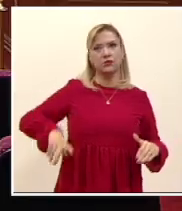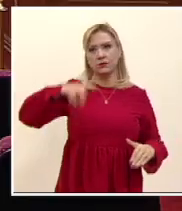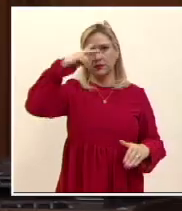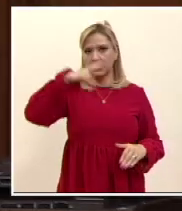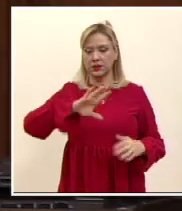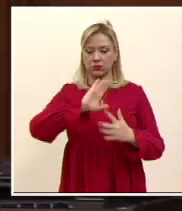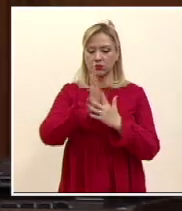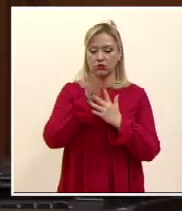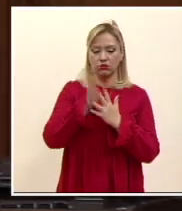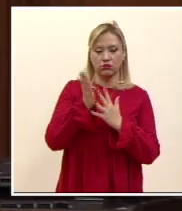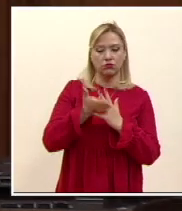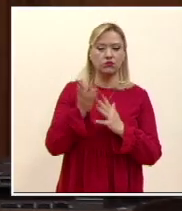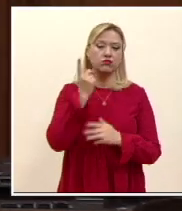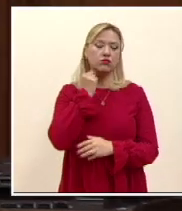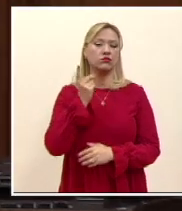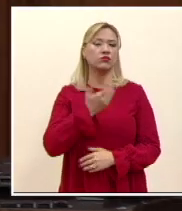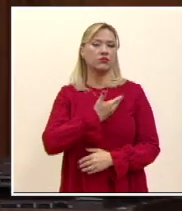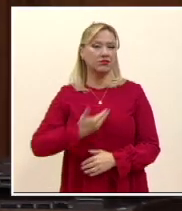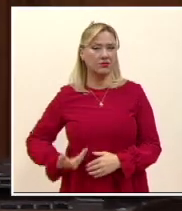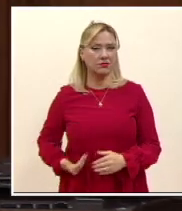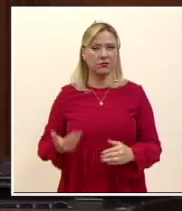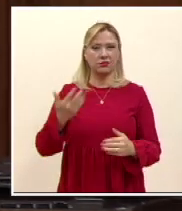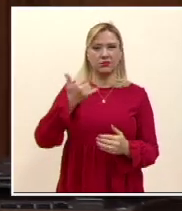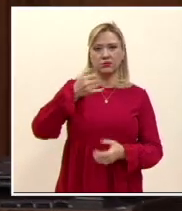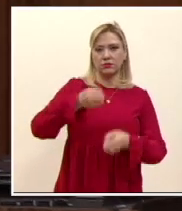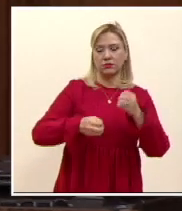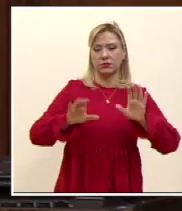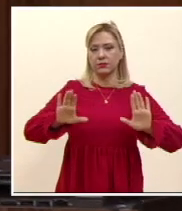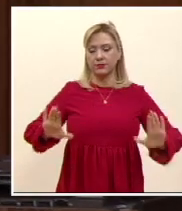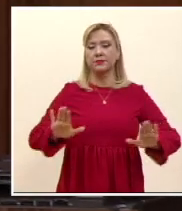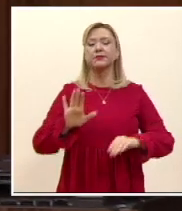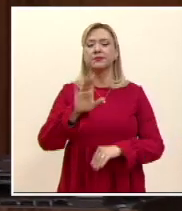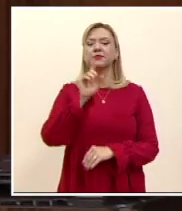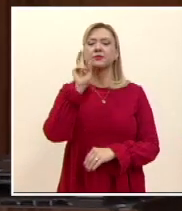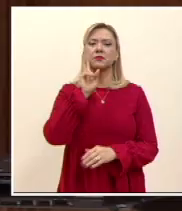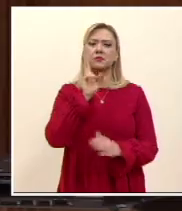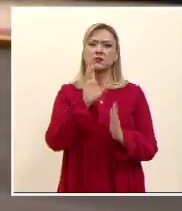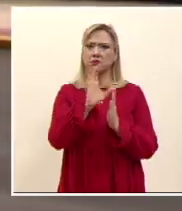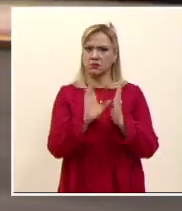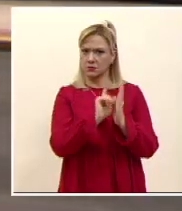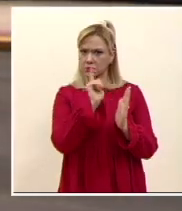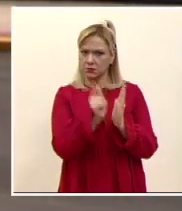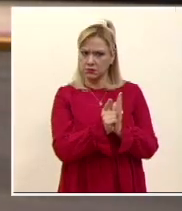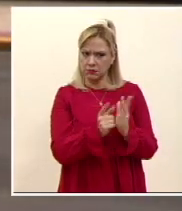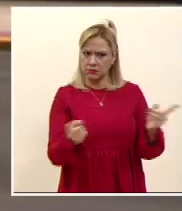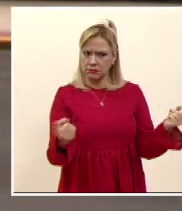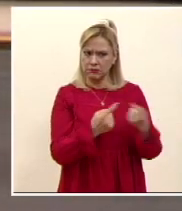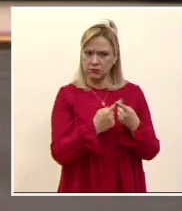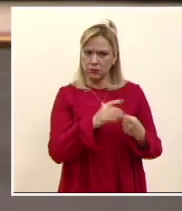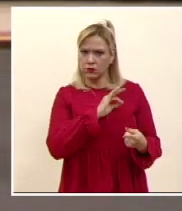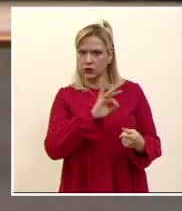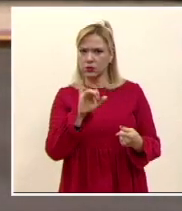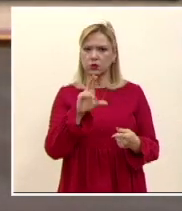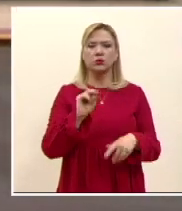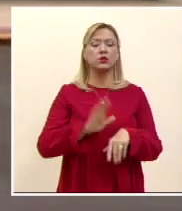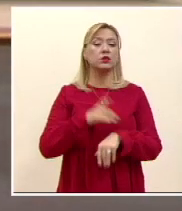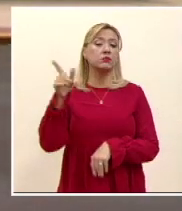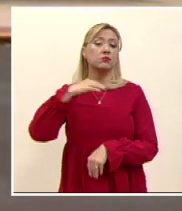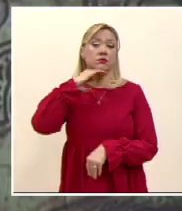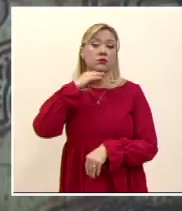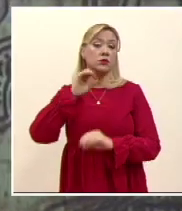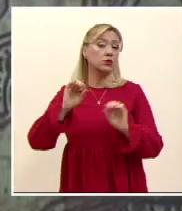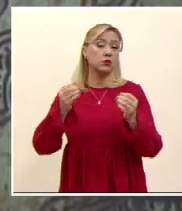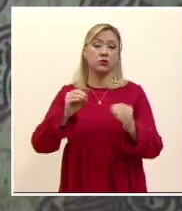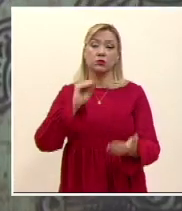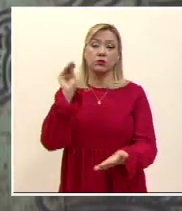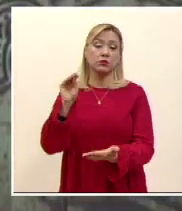mexicano. Entre los temas están si es posible emitir una declaratoria general de inconstitucionalidad ante omisiones legislativas para emitir